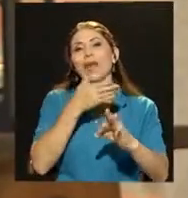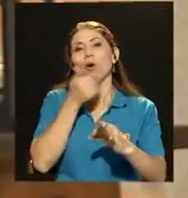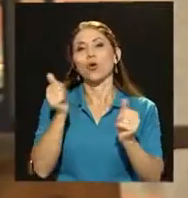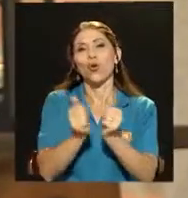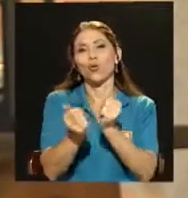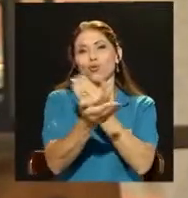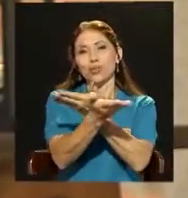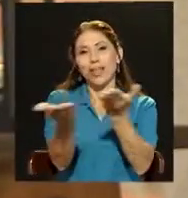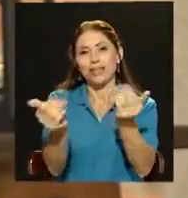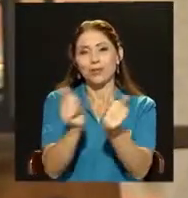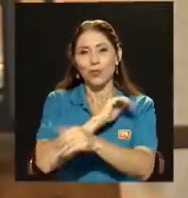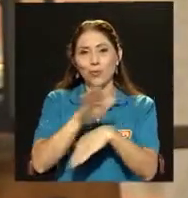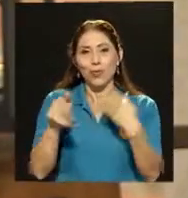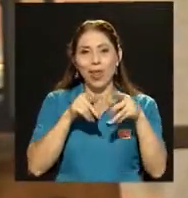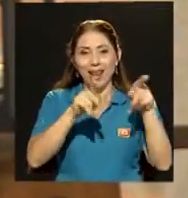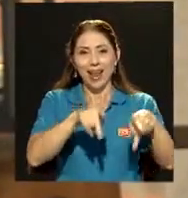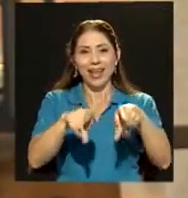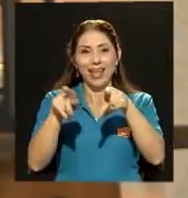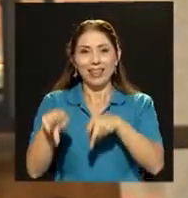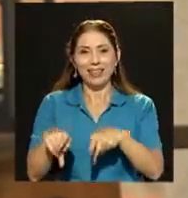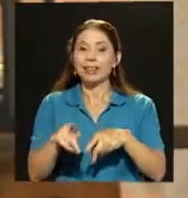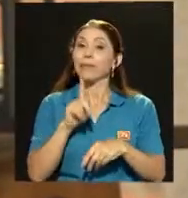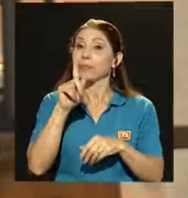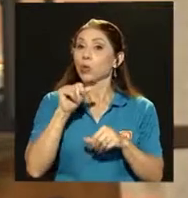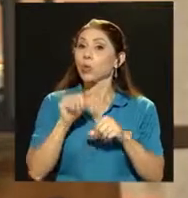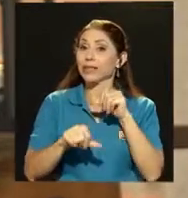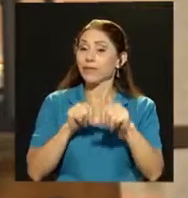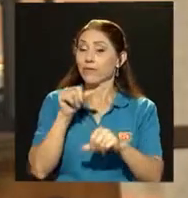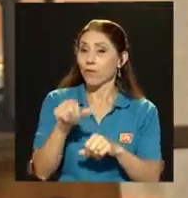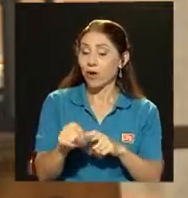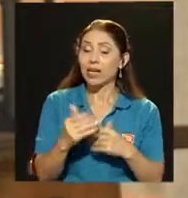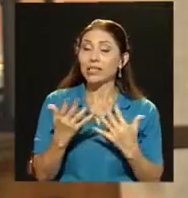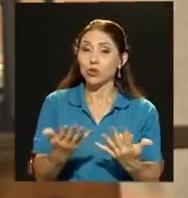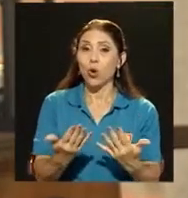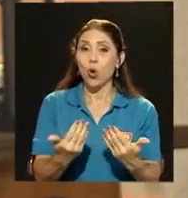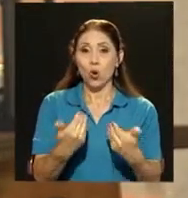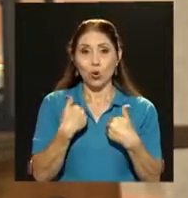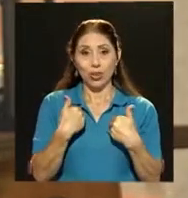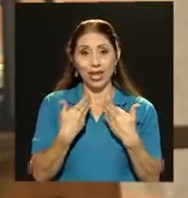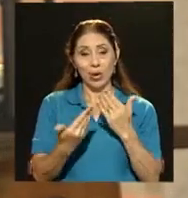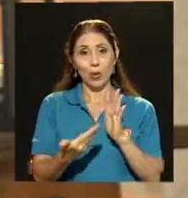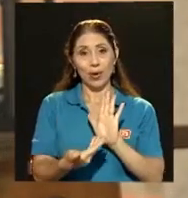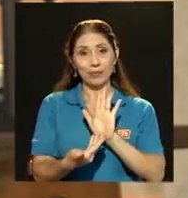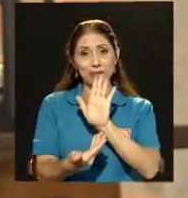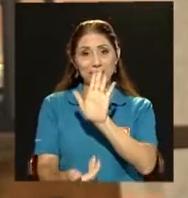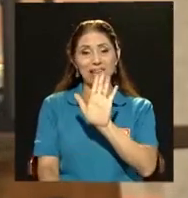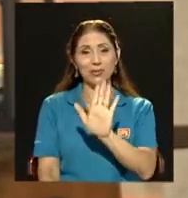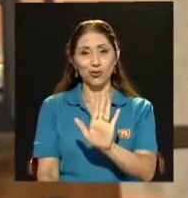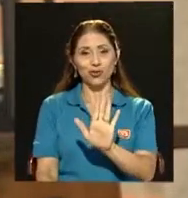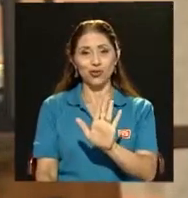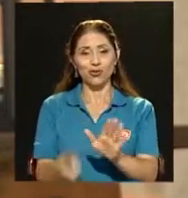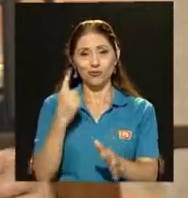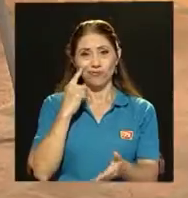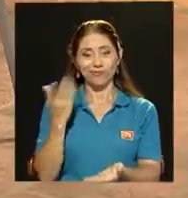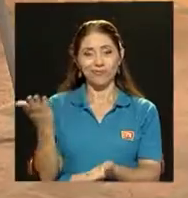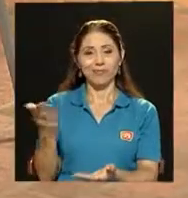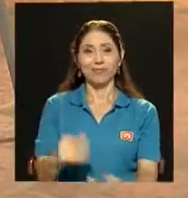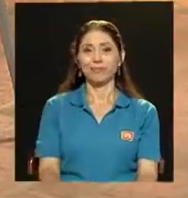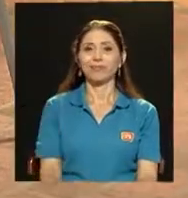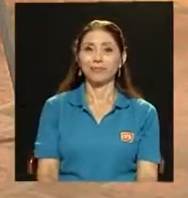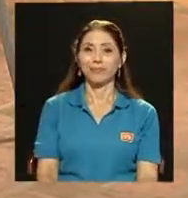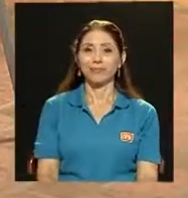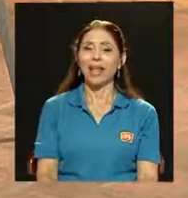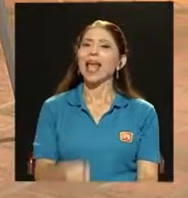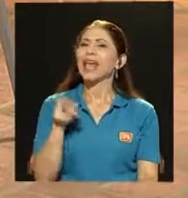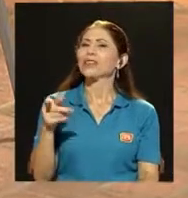gente. Uno de esos esfuerzos lo tengo en mis brazos y es